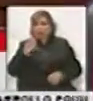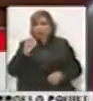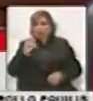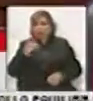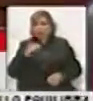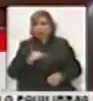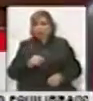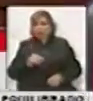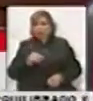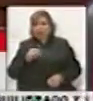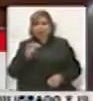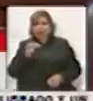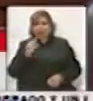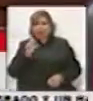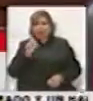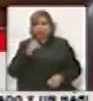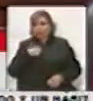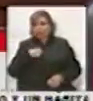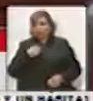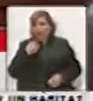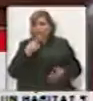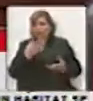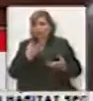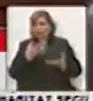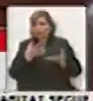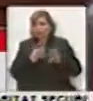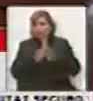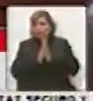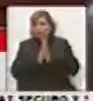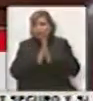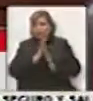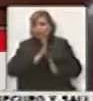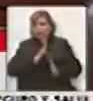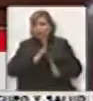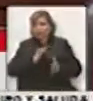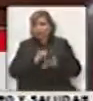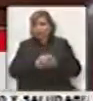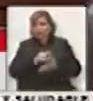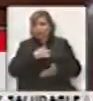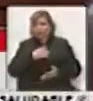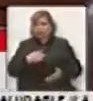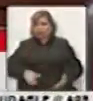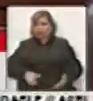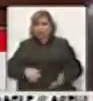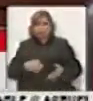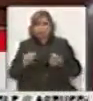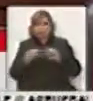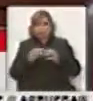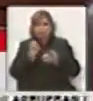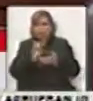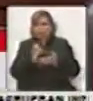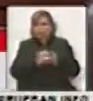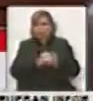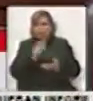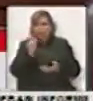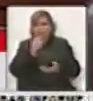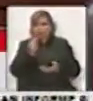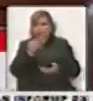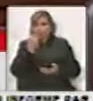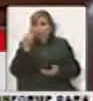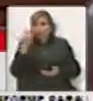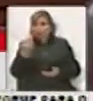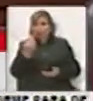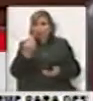la congresista Marisol Espinosa y yo también quiero pedir formalmente al presidente de la Comisión de Economía que no